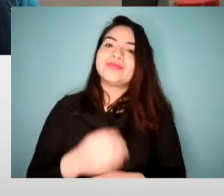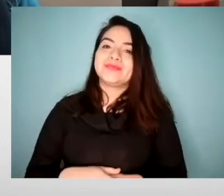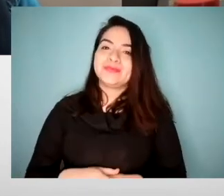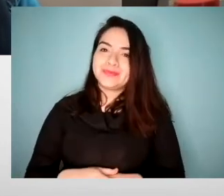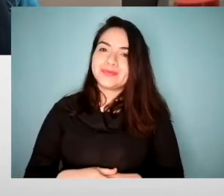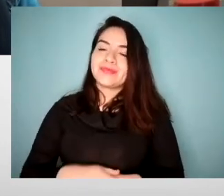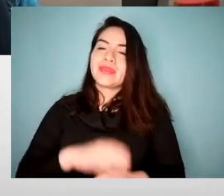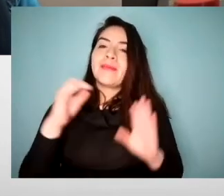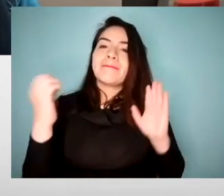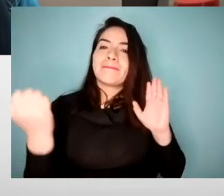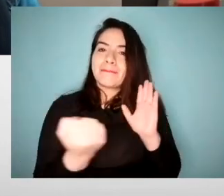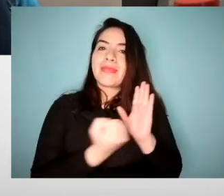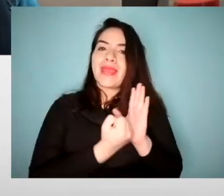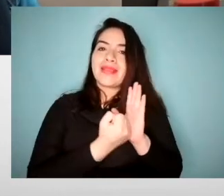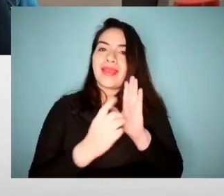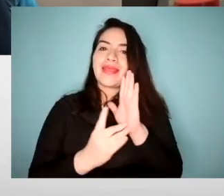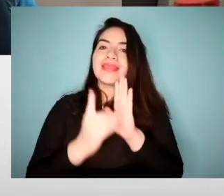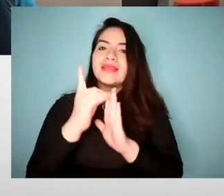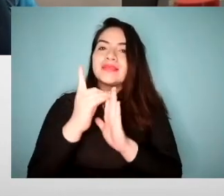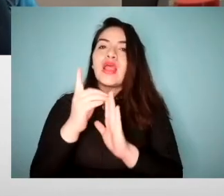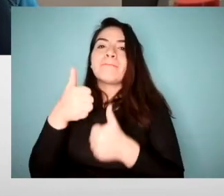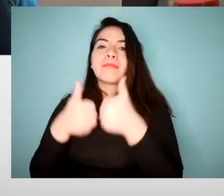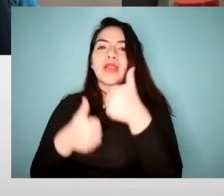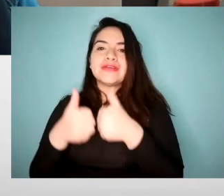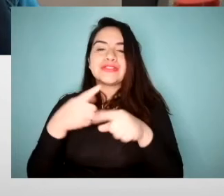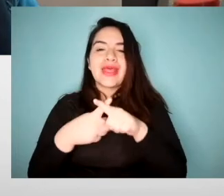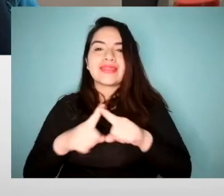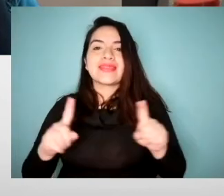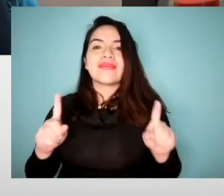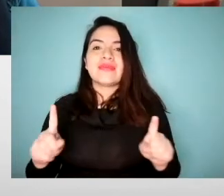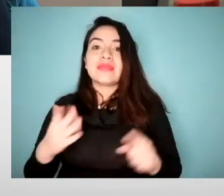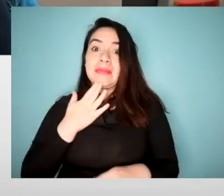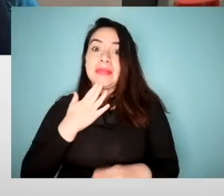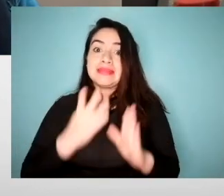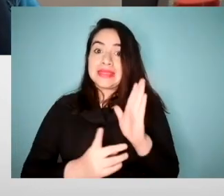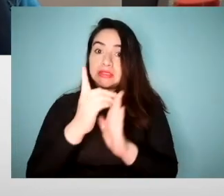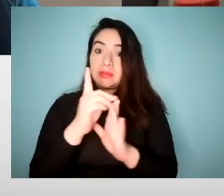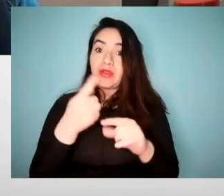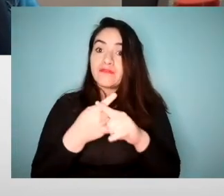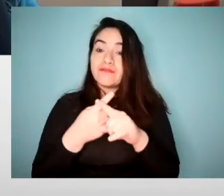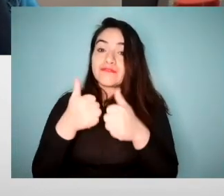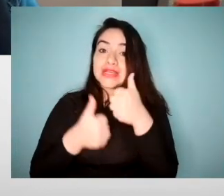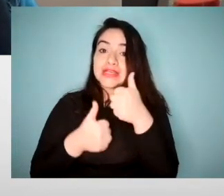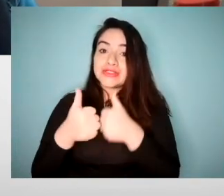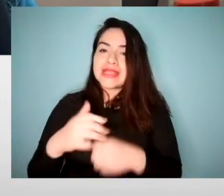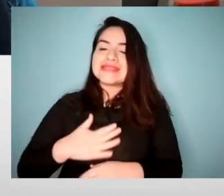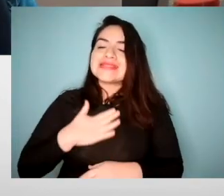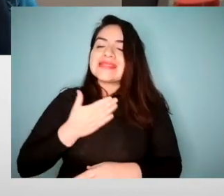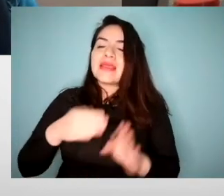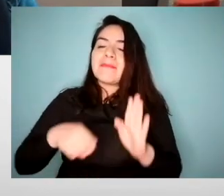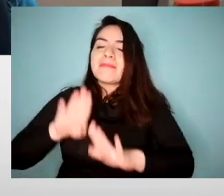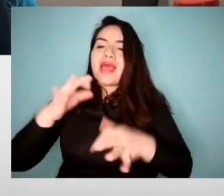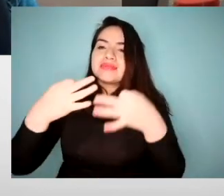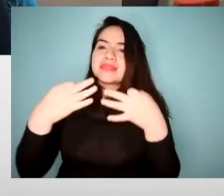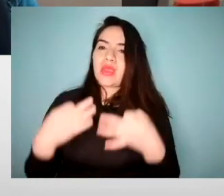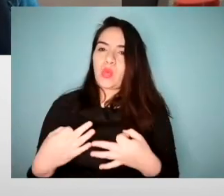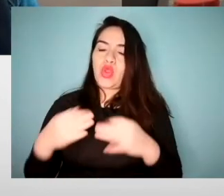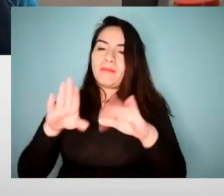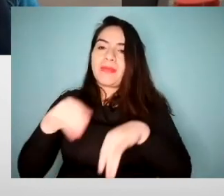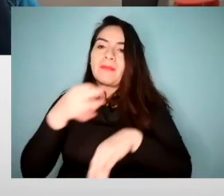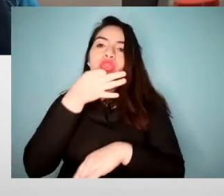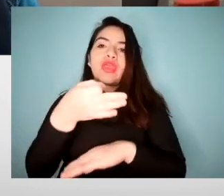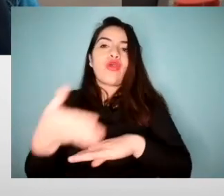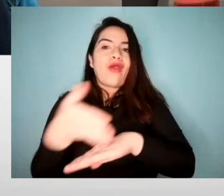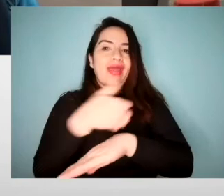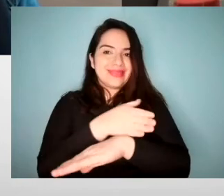marca un desarrollo profesional diferente y un desarrollo personal también que te hace sentir mucho más seguro, como lo decía anteriormente.